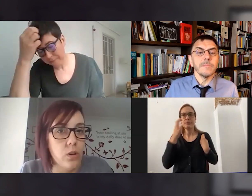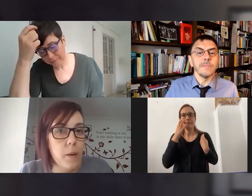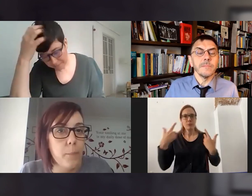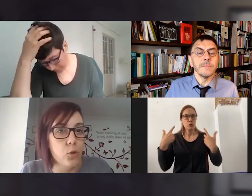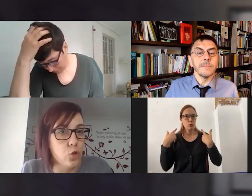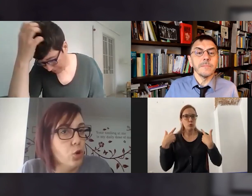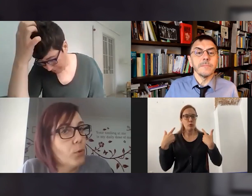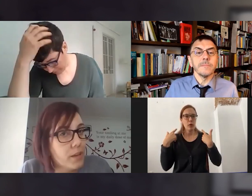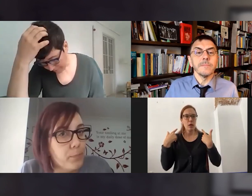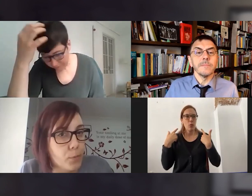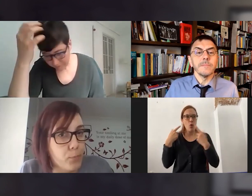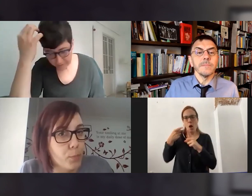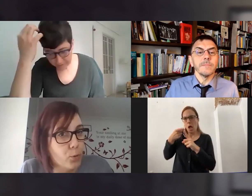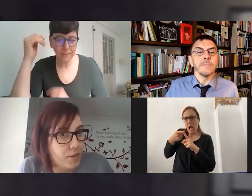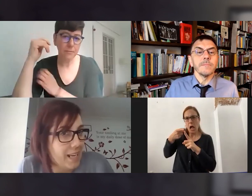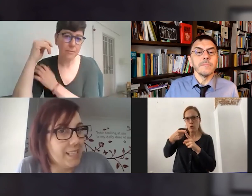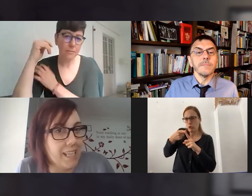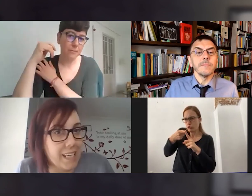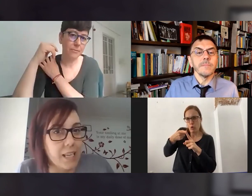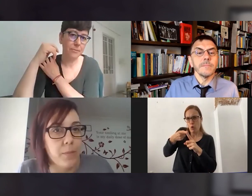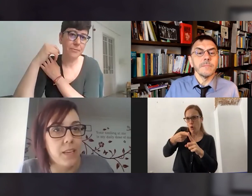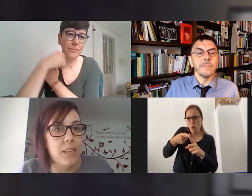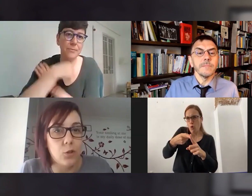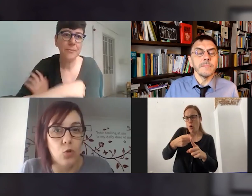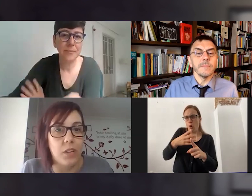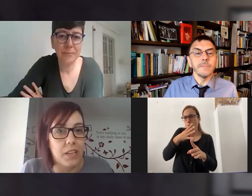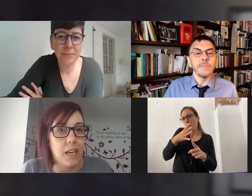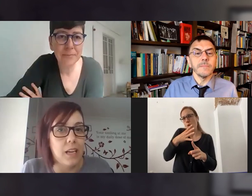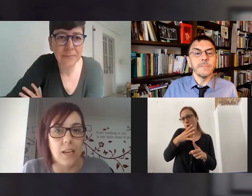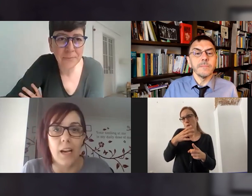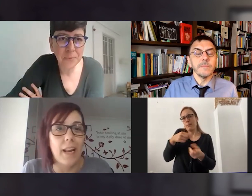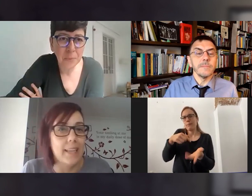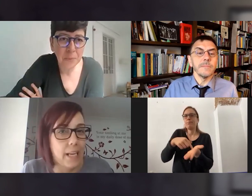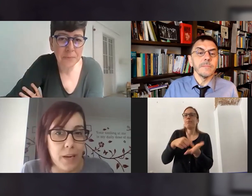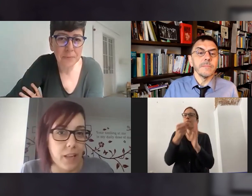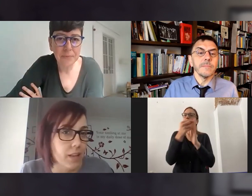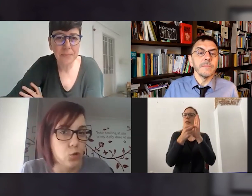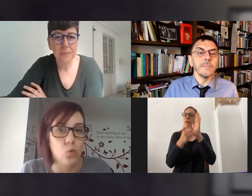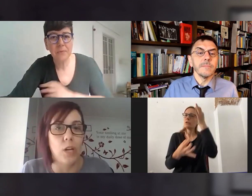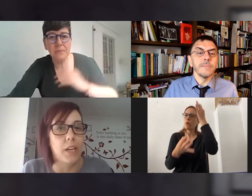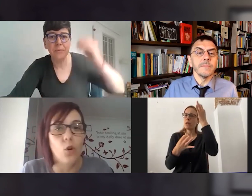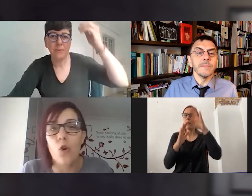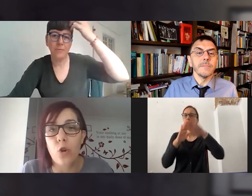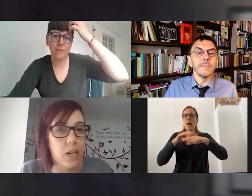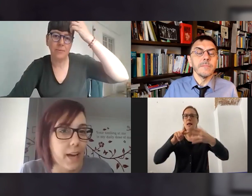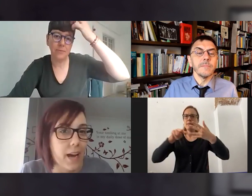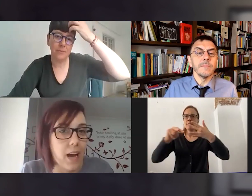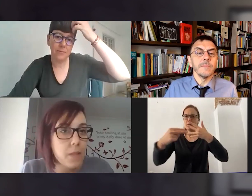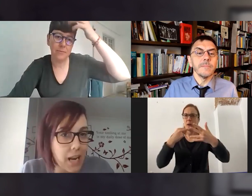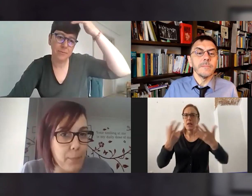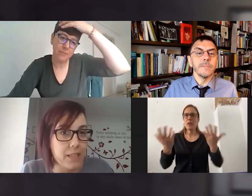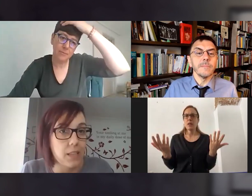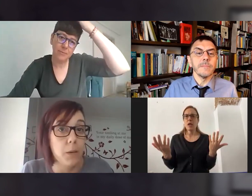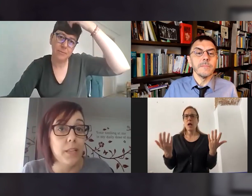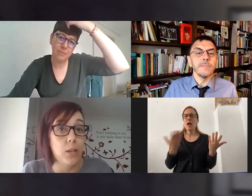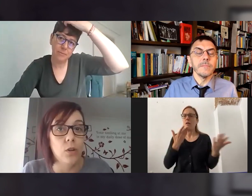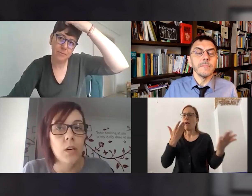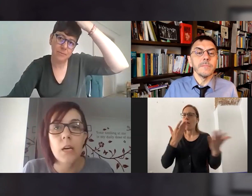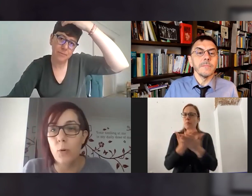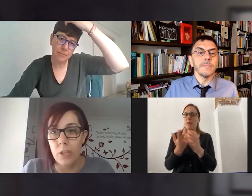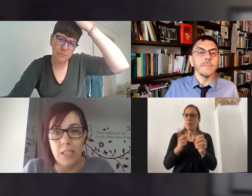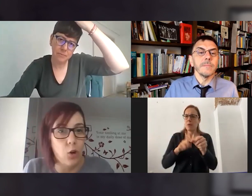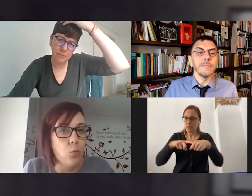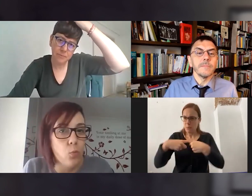acoso solo por exigir medidas concretas de cara a la transparencia en sus territorios, de cara a la